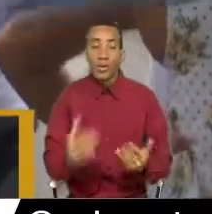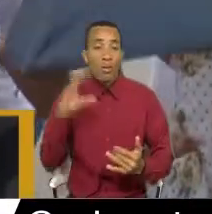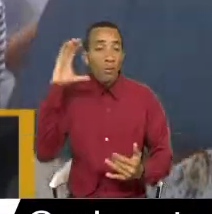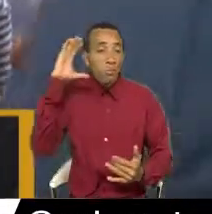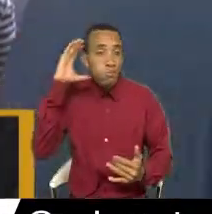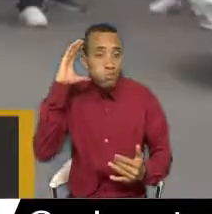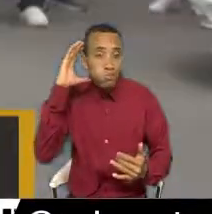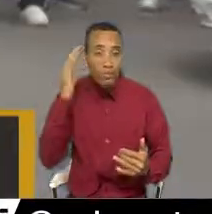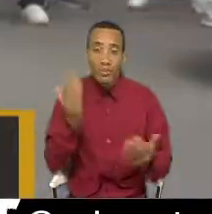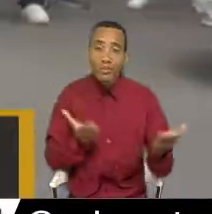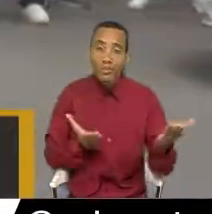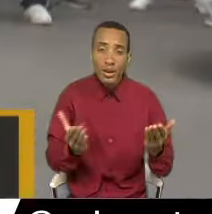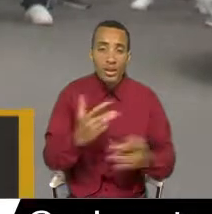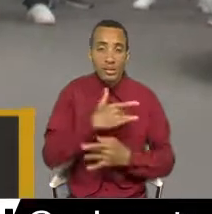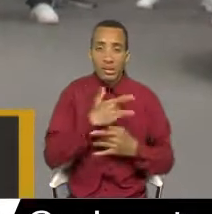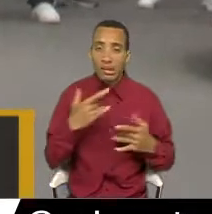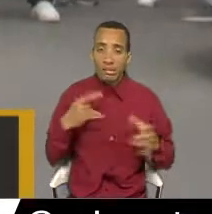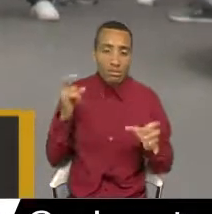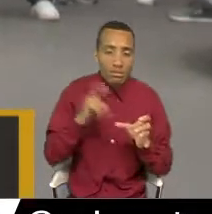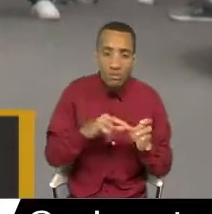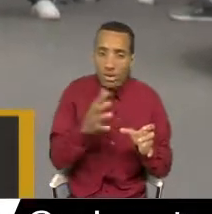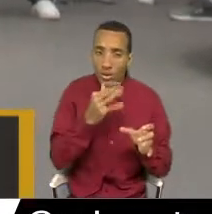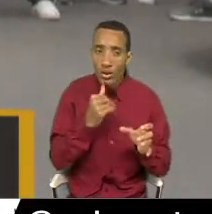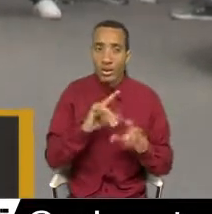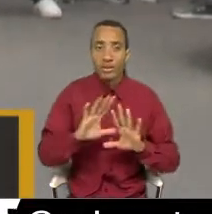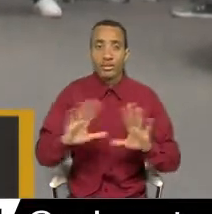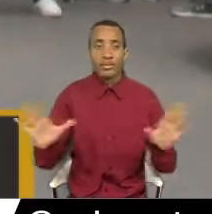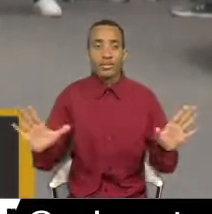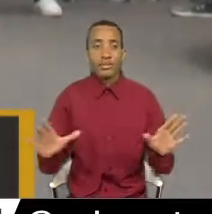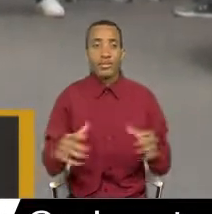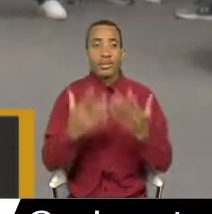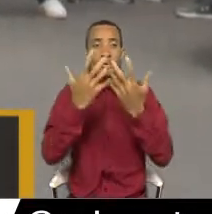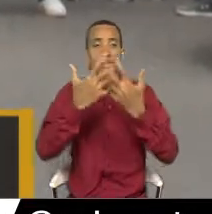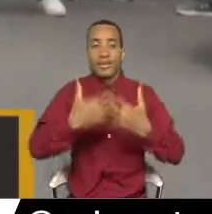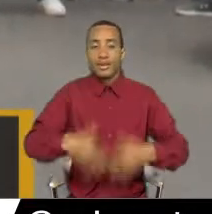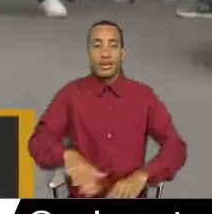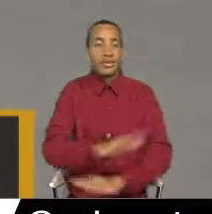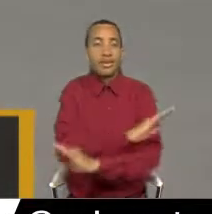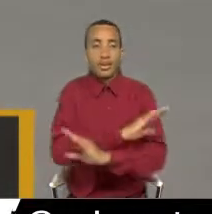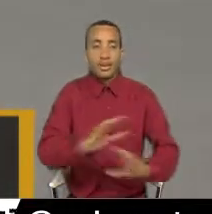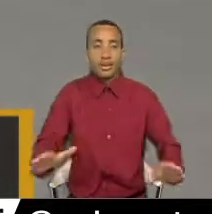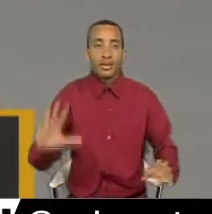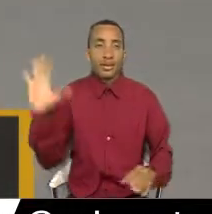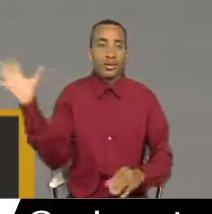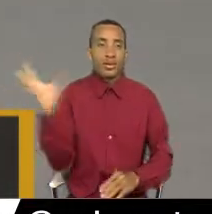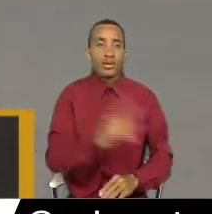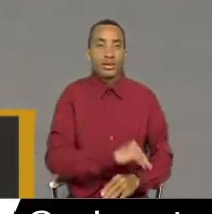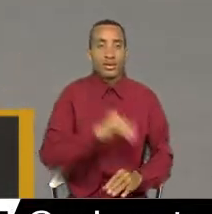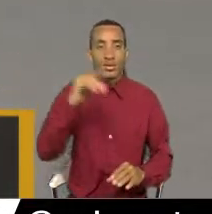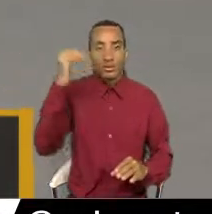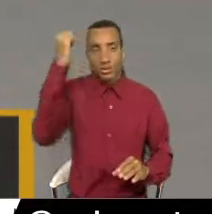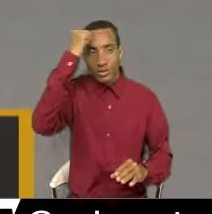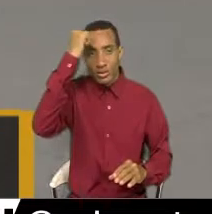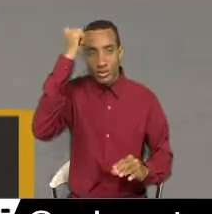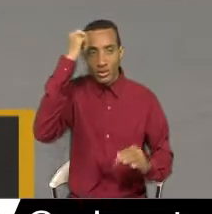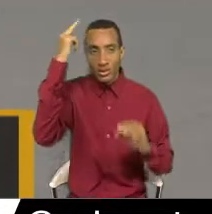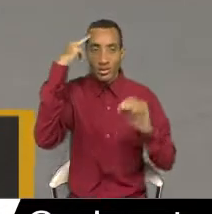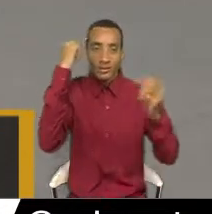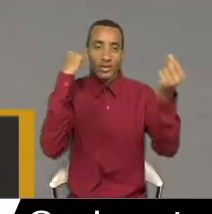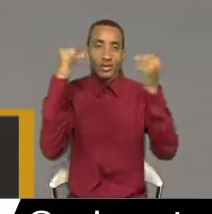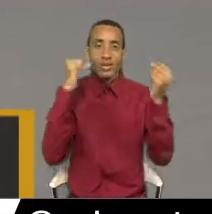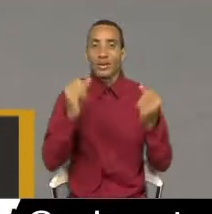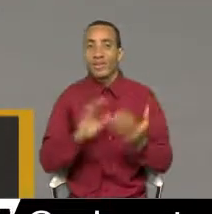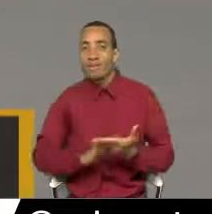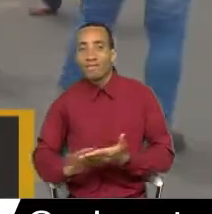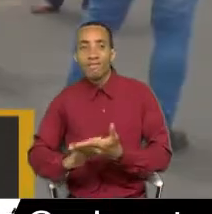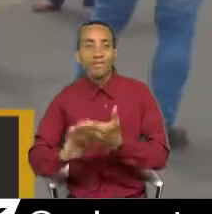y que la empresa que les prestaba este servicio dejó de hacerlo. Los profesores se muestran preocupados porque afirman que nadie les da solución